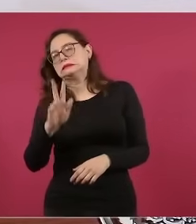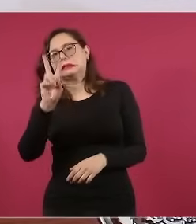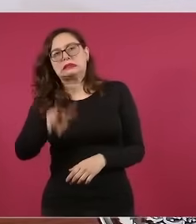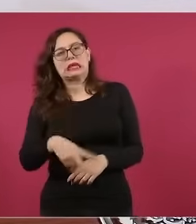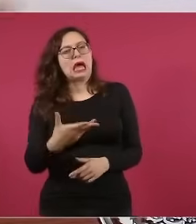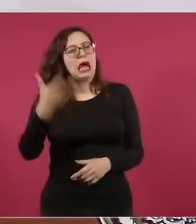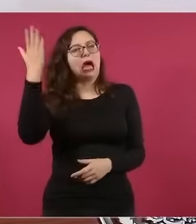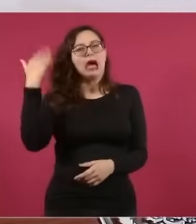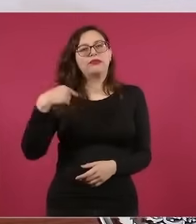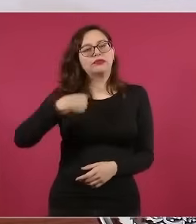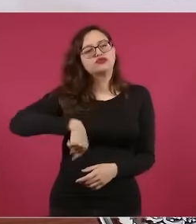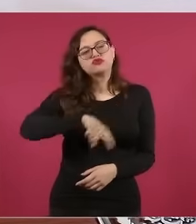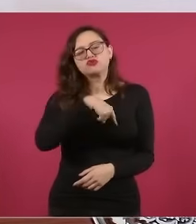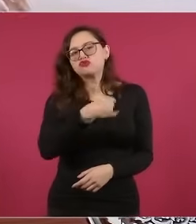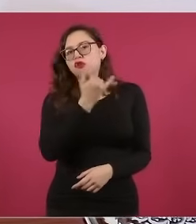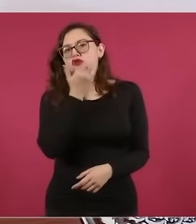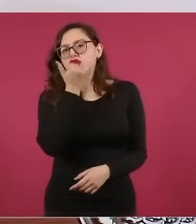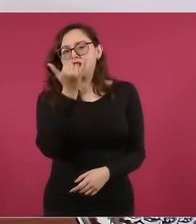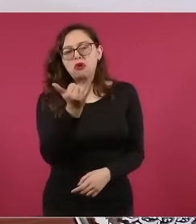Porque eso va en contra